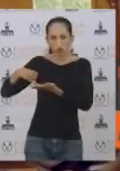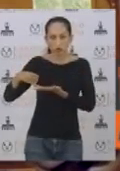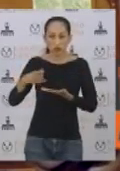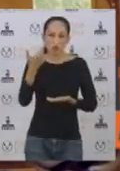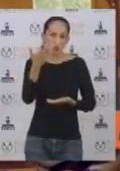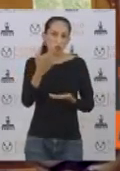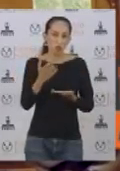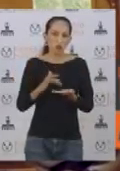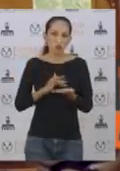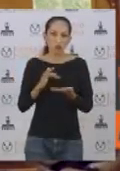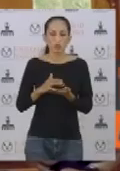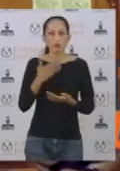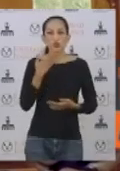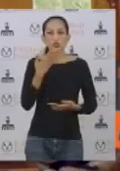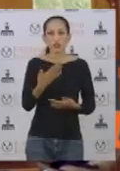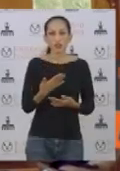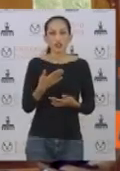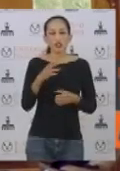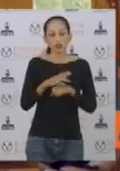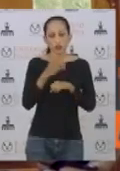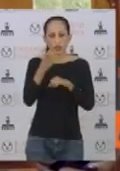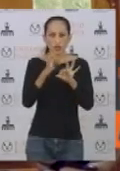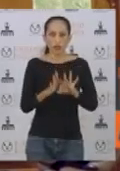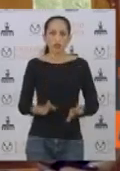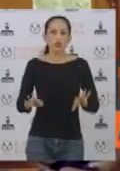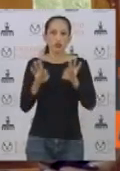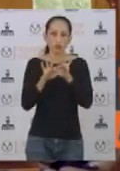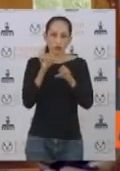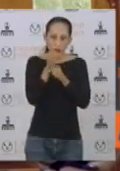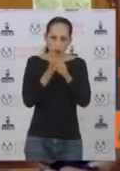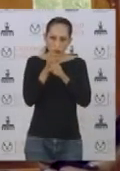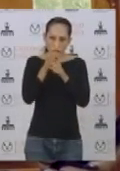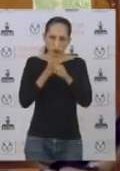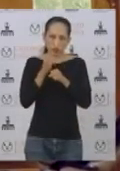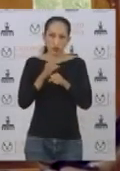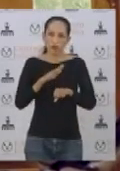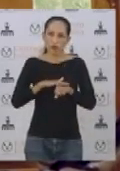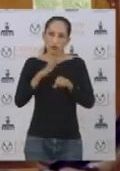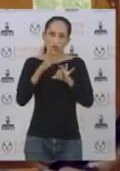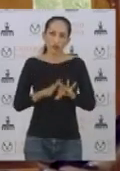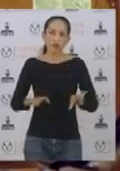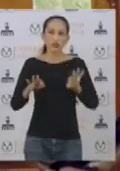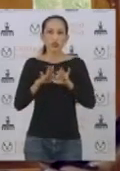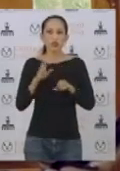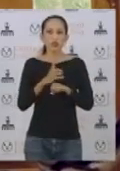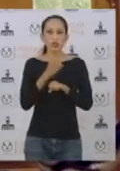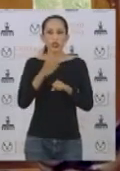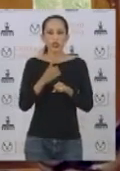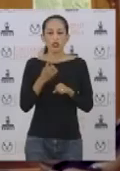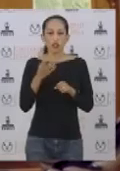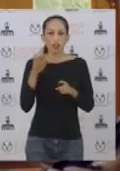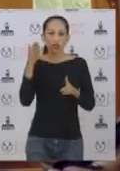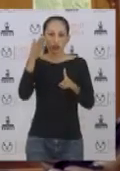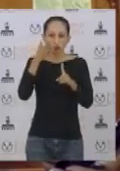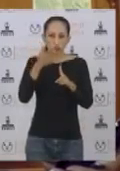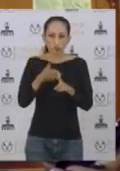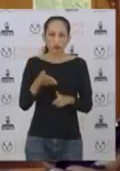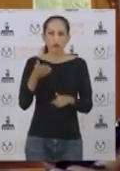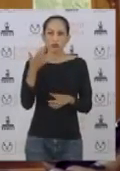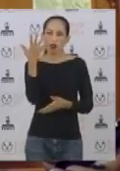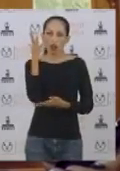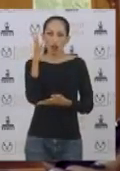Entonces, he ahí la importancia de nuestra investigación y más que nada por la importancia que tiene esta